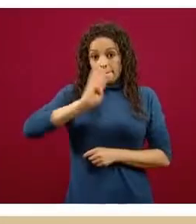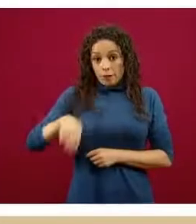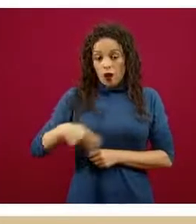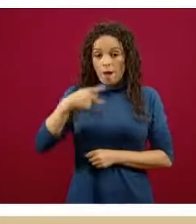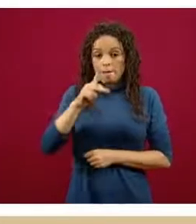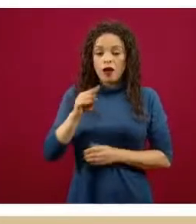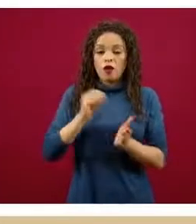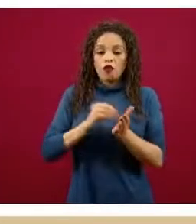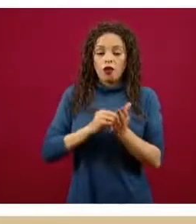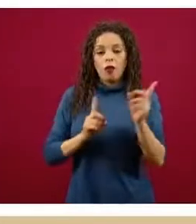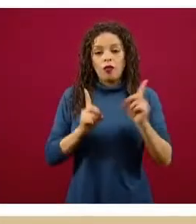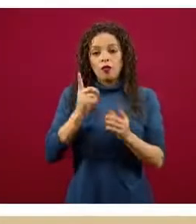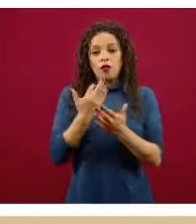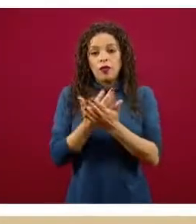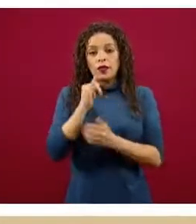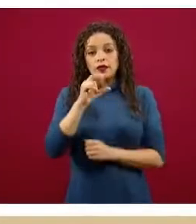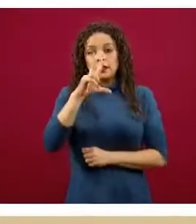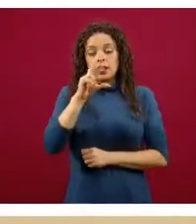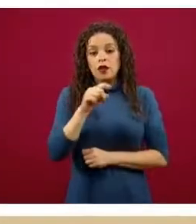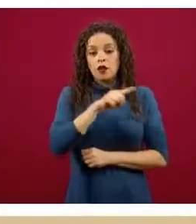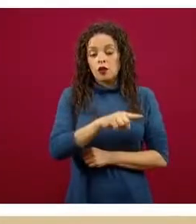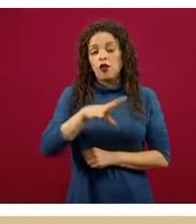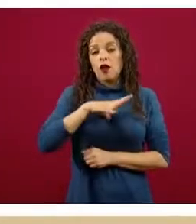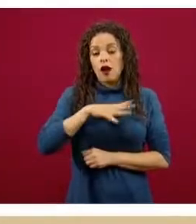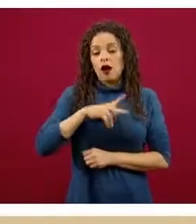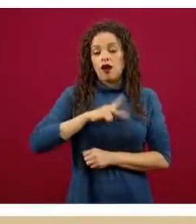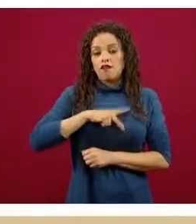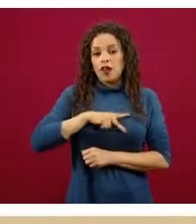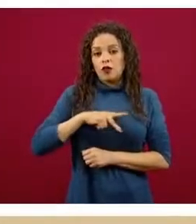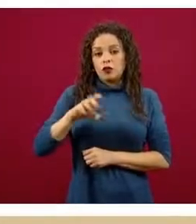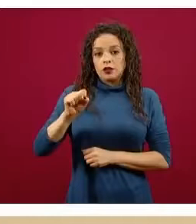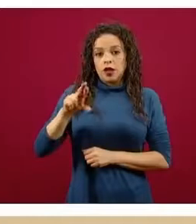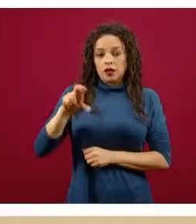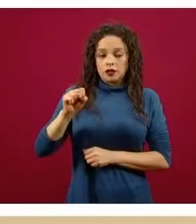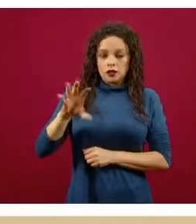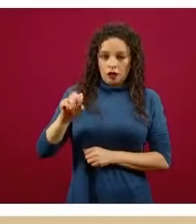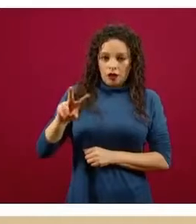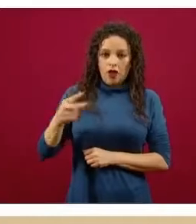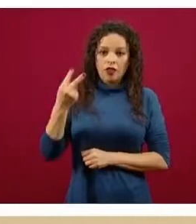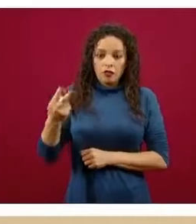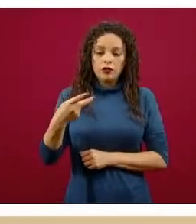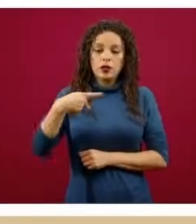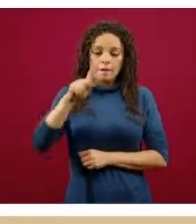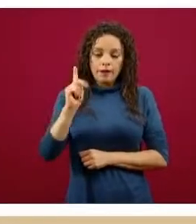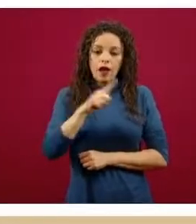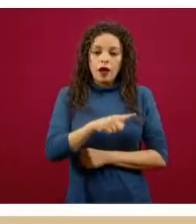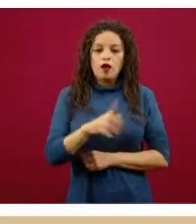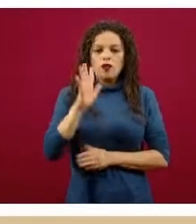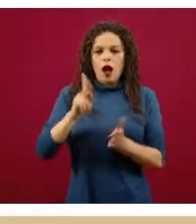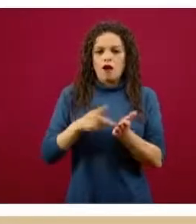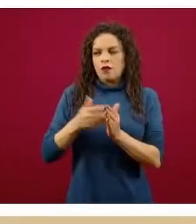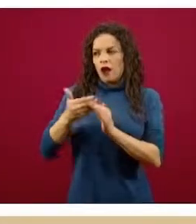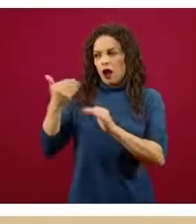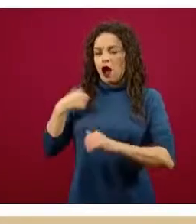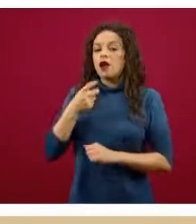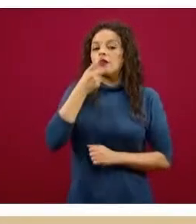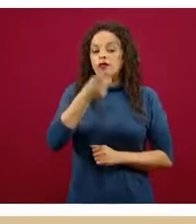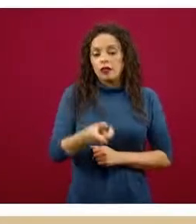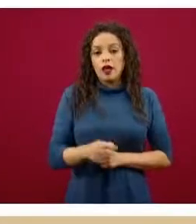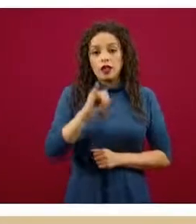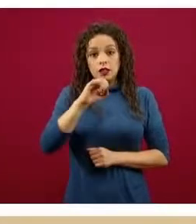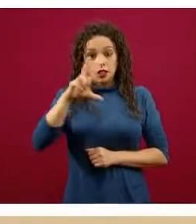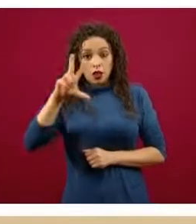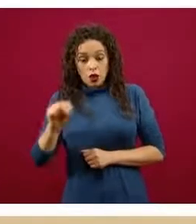no para el virus SARS-CoV-2, pero como lo hemos expresado también en reiteradas ocasiones, independientemente de si es